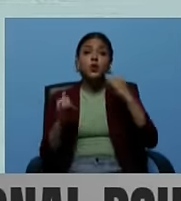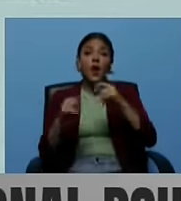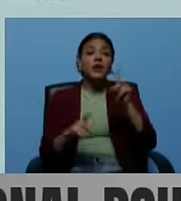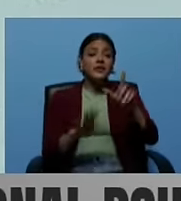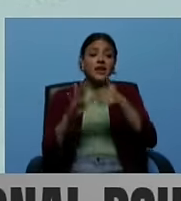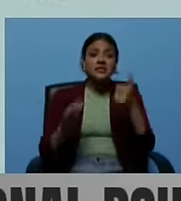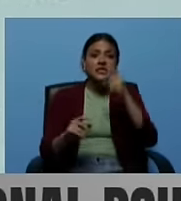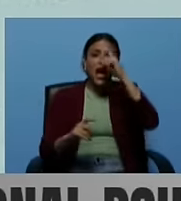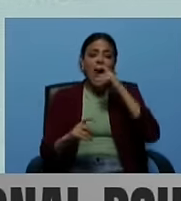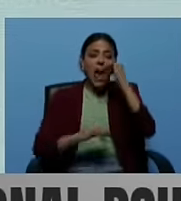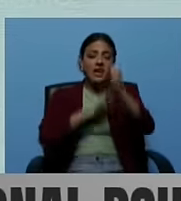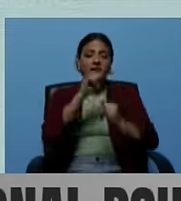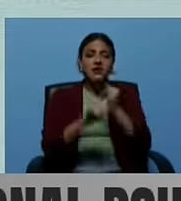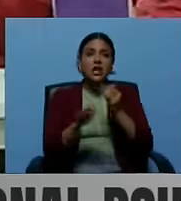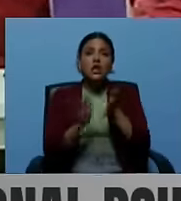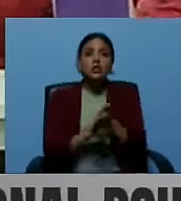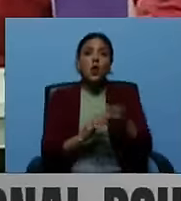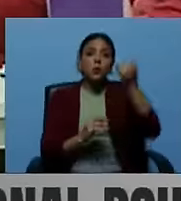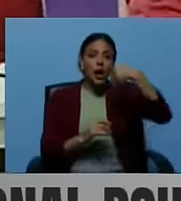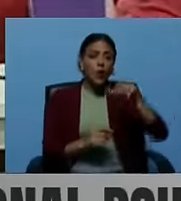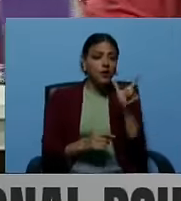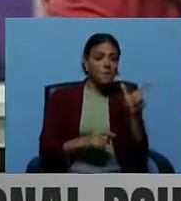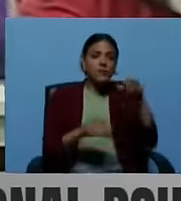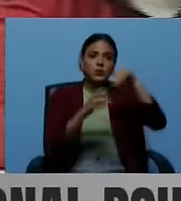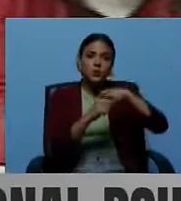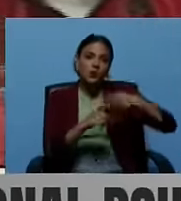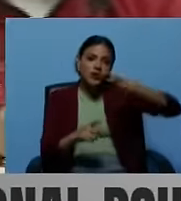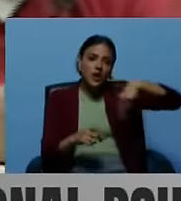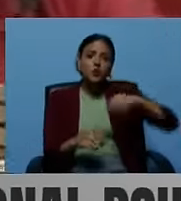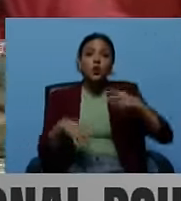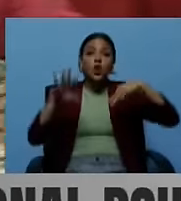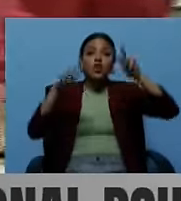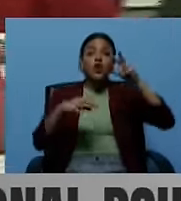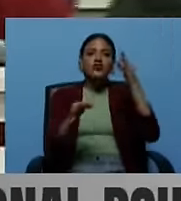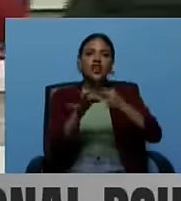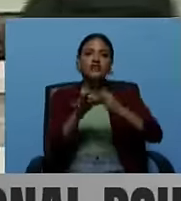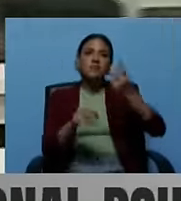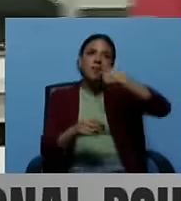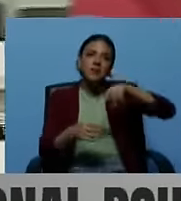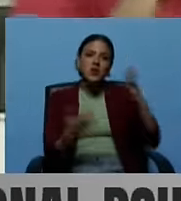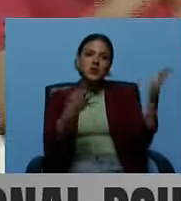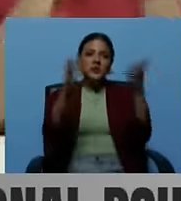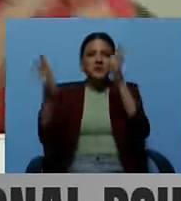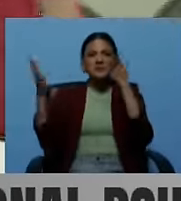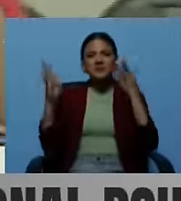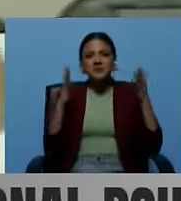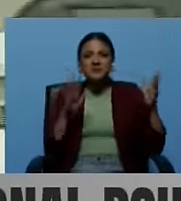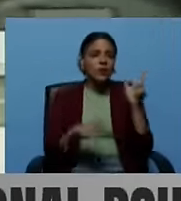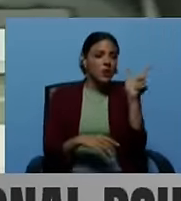aniversario de la JPSUV. El 12 de septiembre, JPSUV.